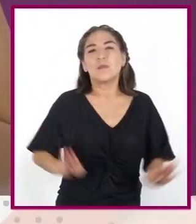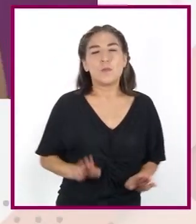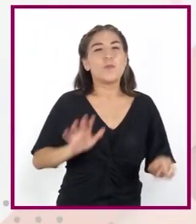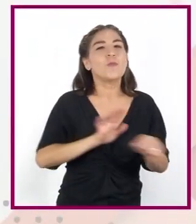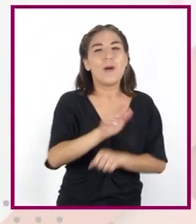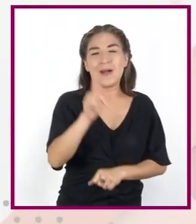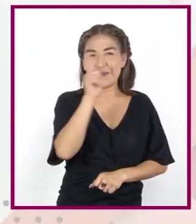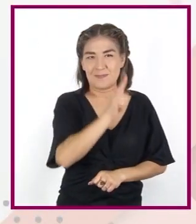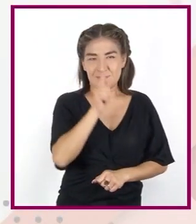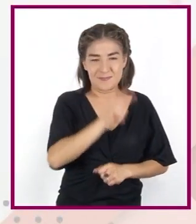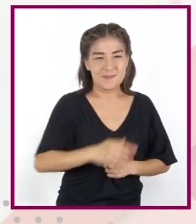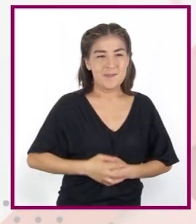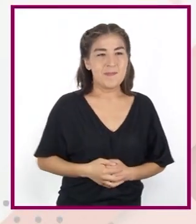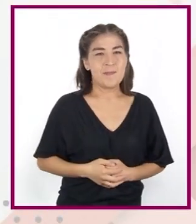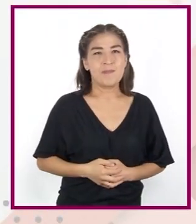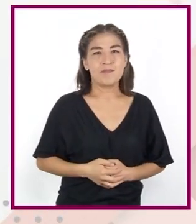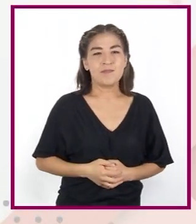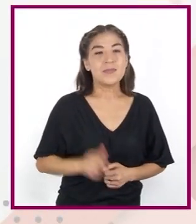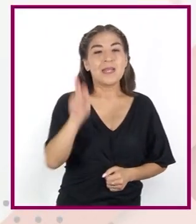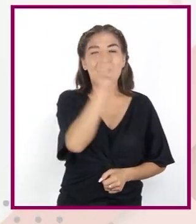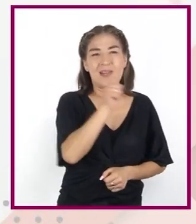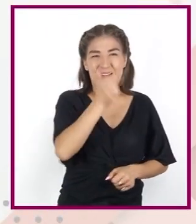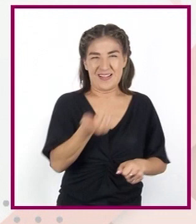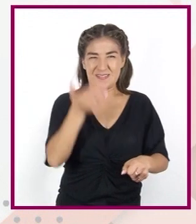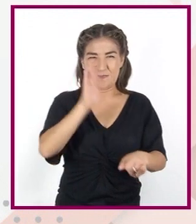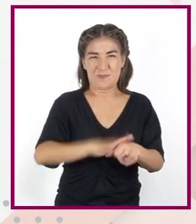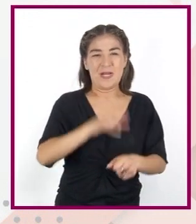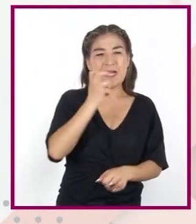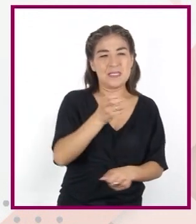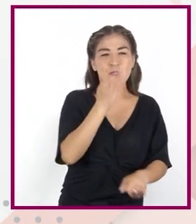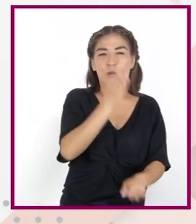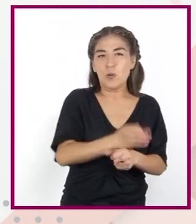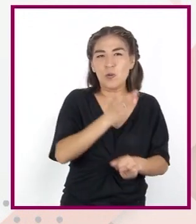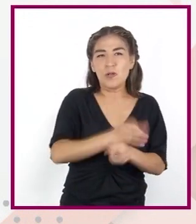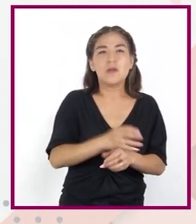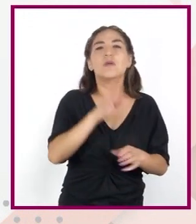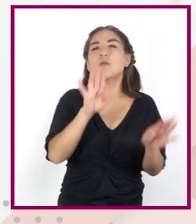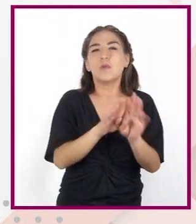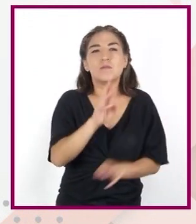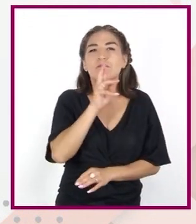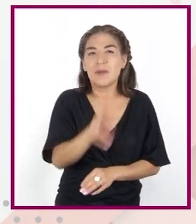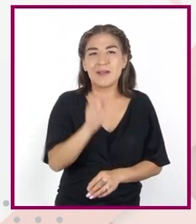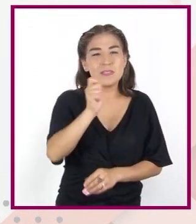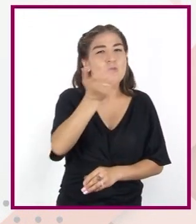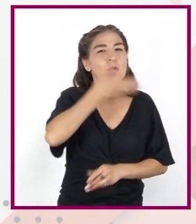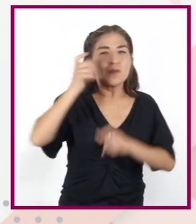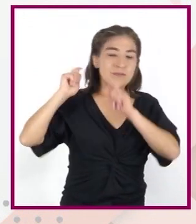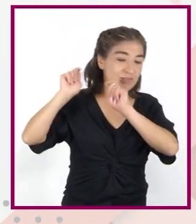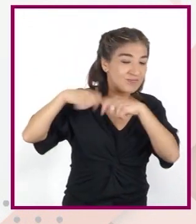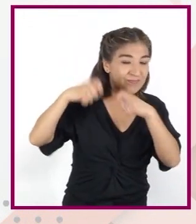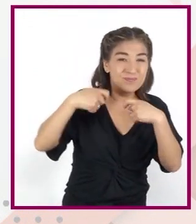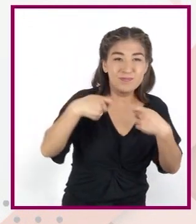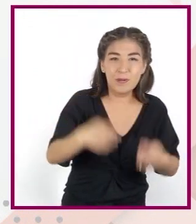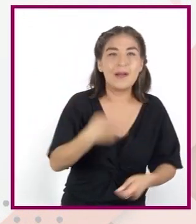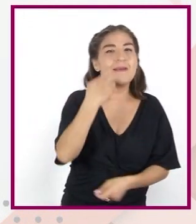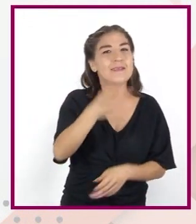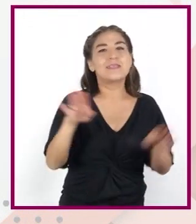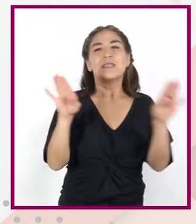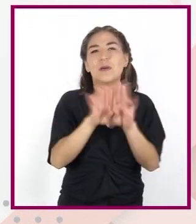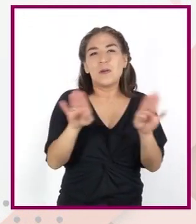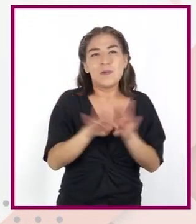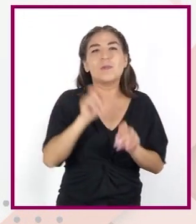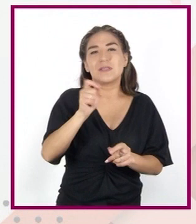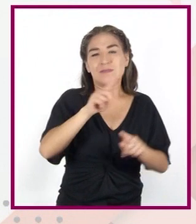lenguaje. El lenguaje administrativo actual es el resultado de una tradición propia y de la influencia